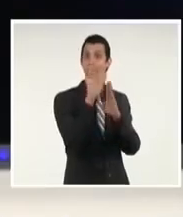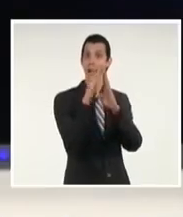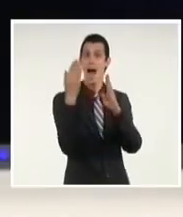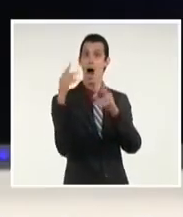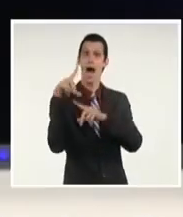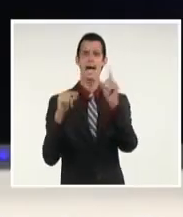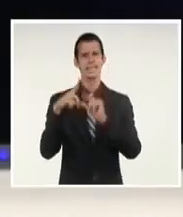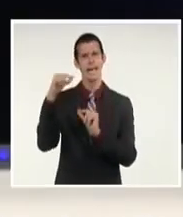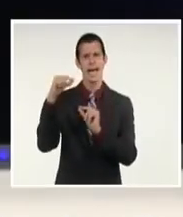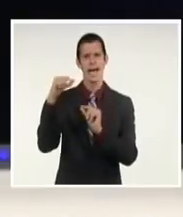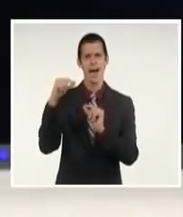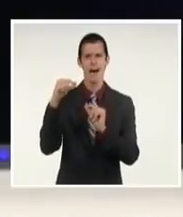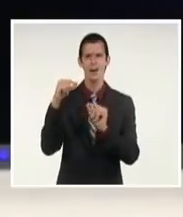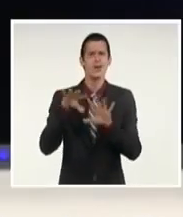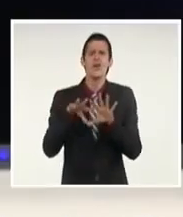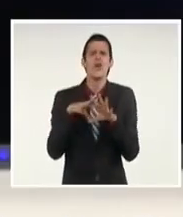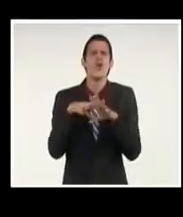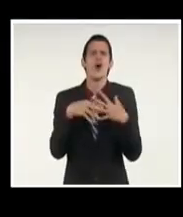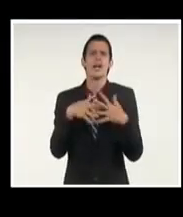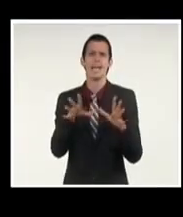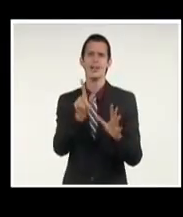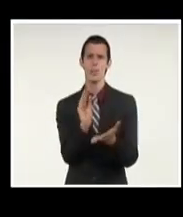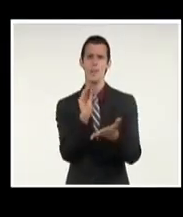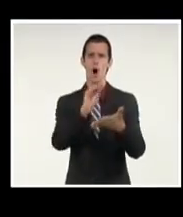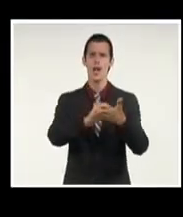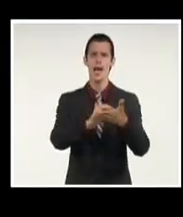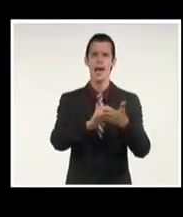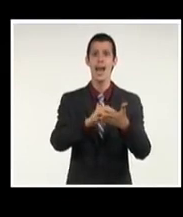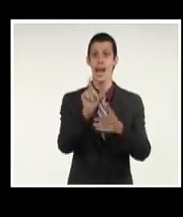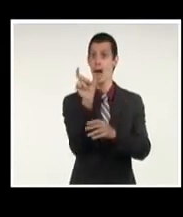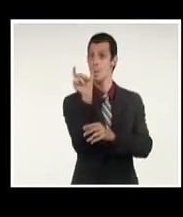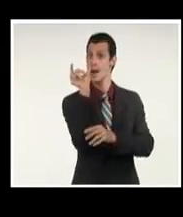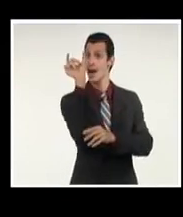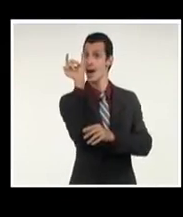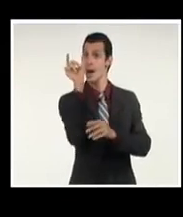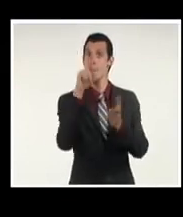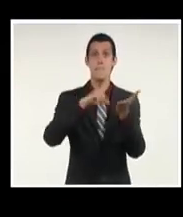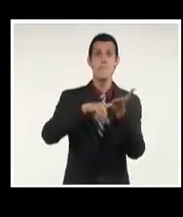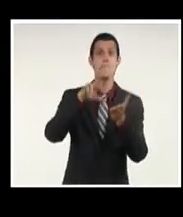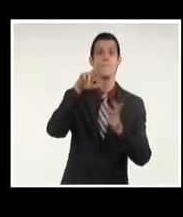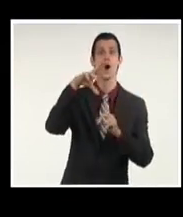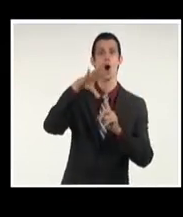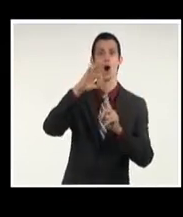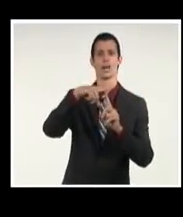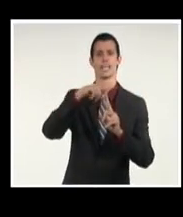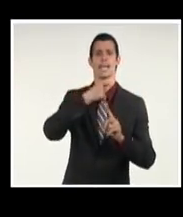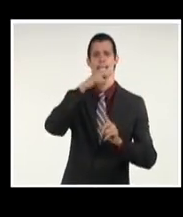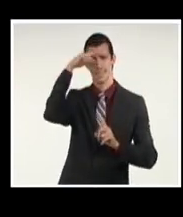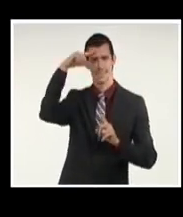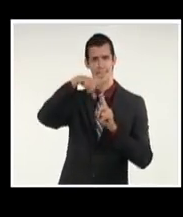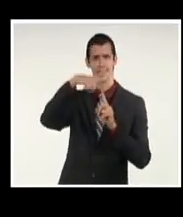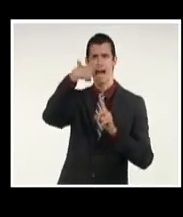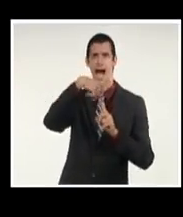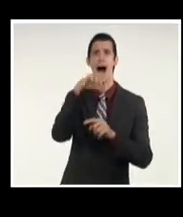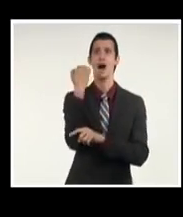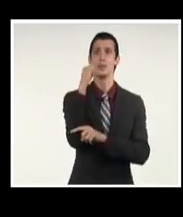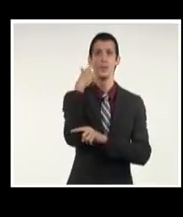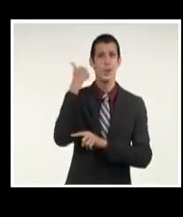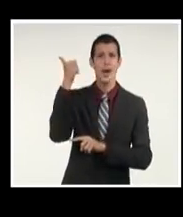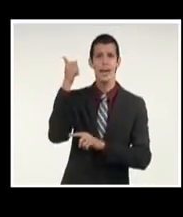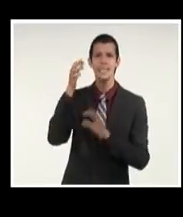en Júpiter, pongamos otro ejemplo, nuevamente lo dirigen a Cuba. O protestas en el pasado, vamos a ponerlo de esta